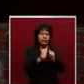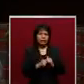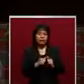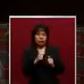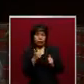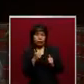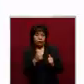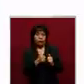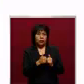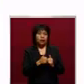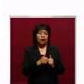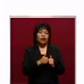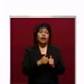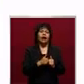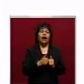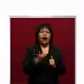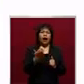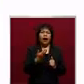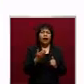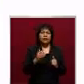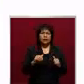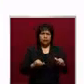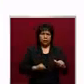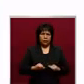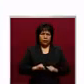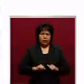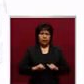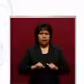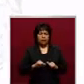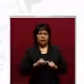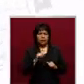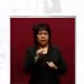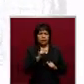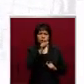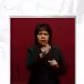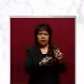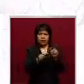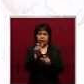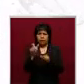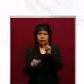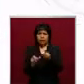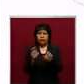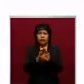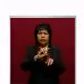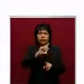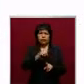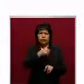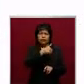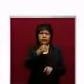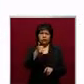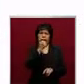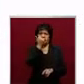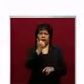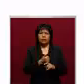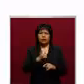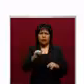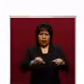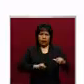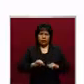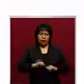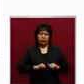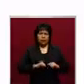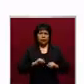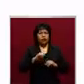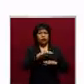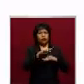otra es el diseño de actividades basada en las características de los alumnos. Diseñar actividades